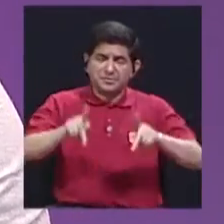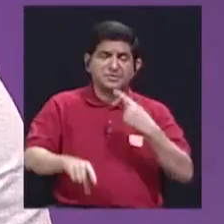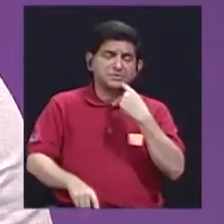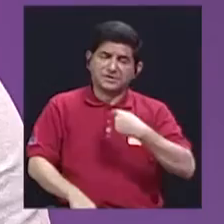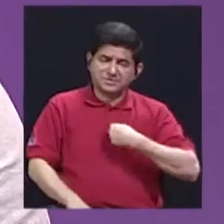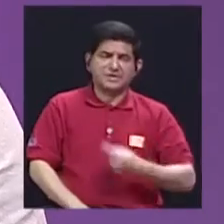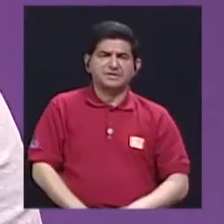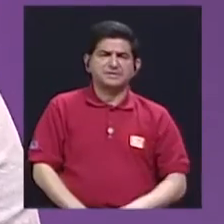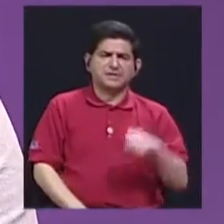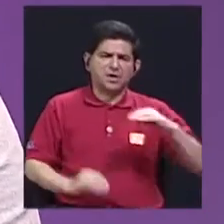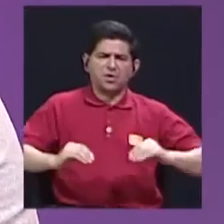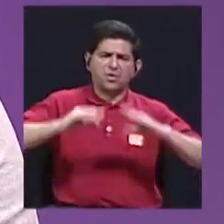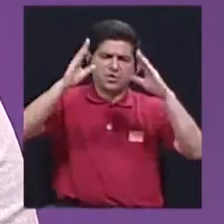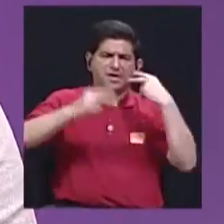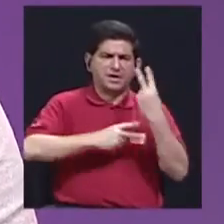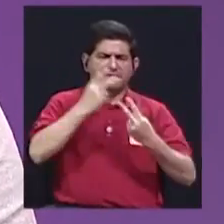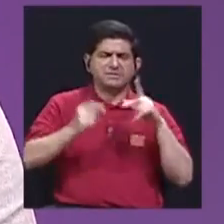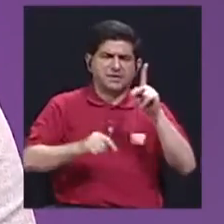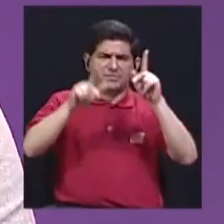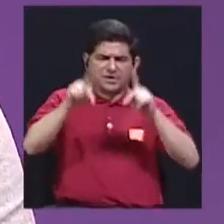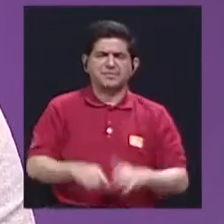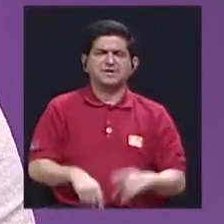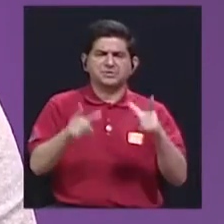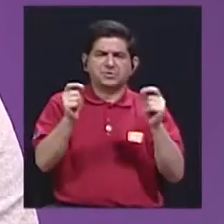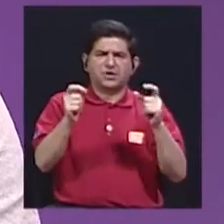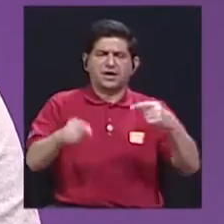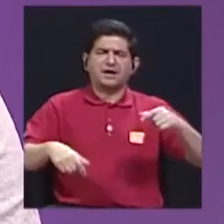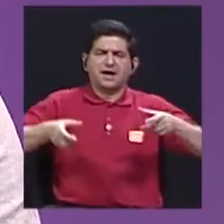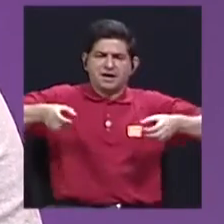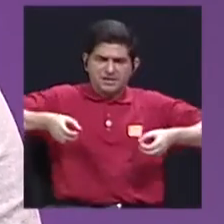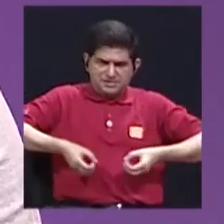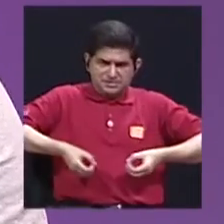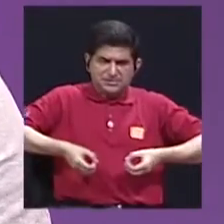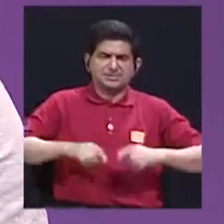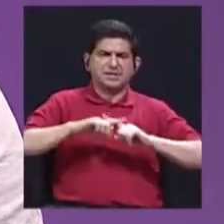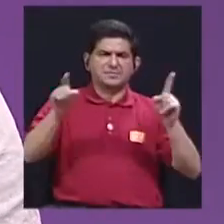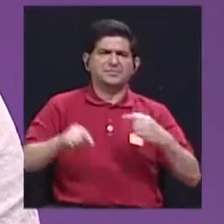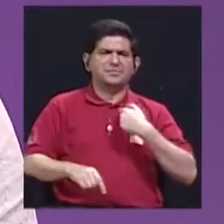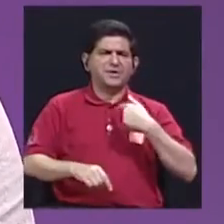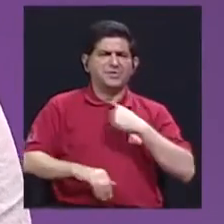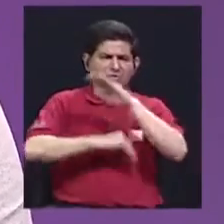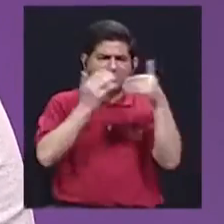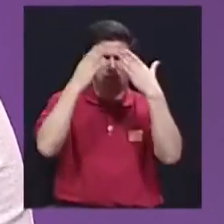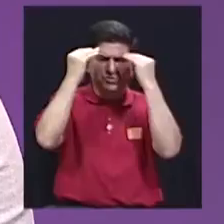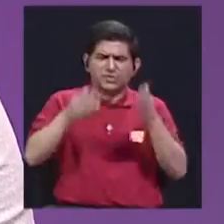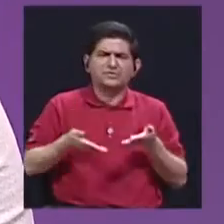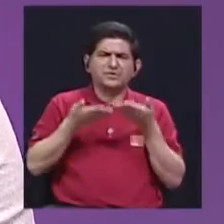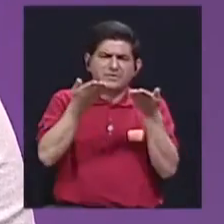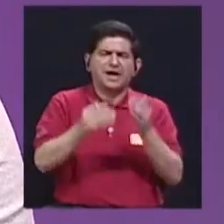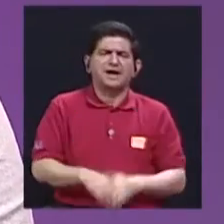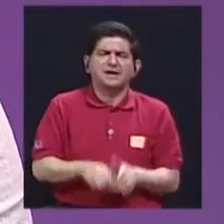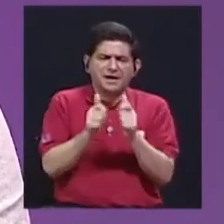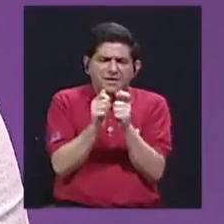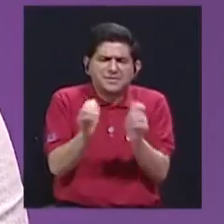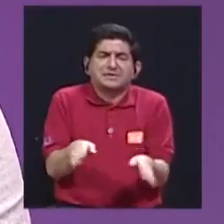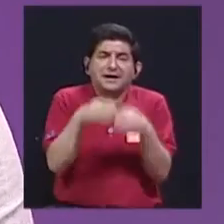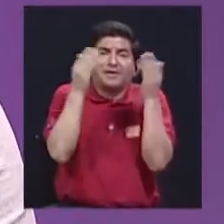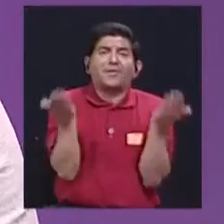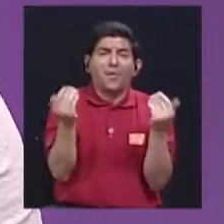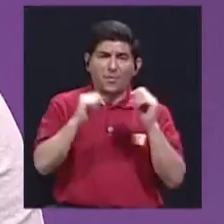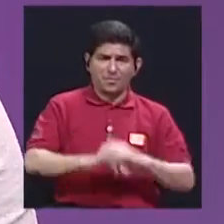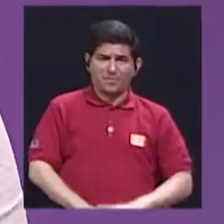dicen a uno hoy en la mañana fuimos a necesitar una de cáncer de ovario porque ya decía pero como les voy a pasar toda la información por mensaje de texto o